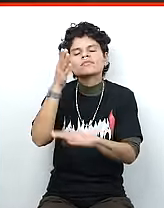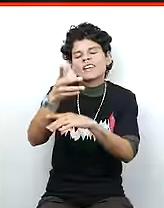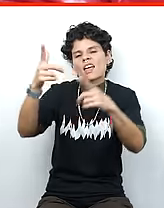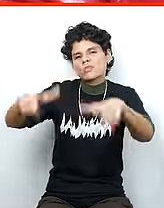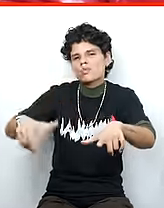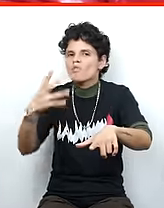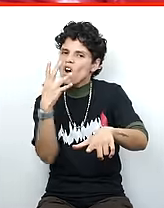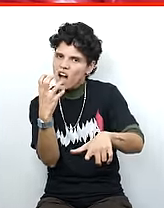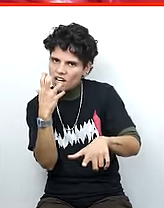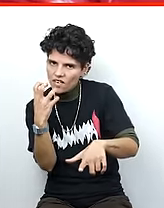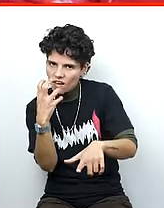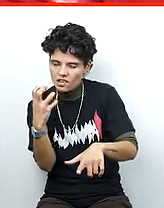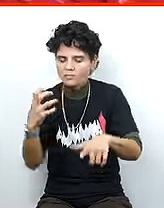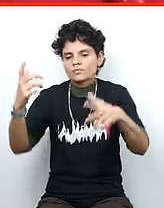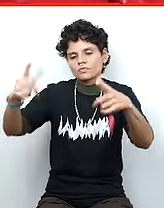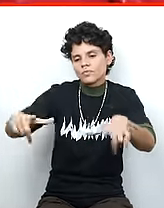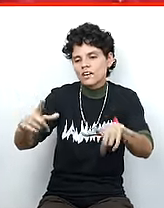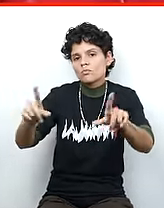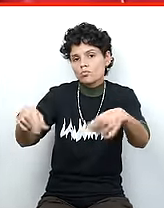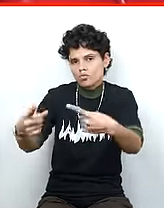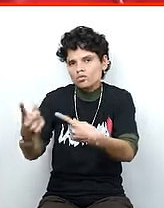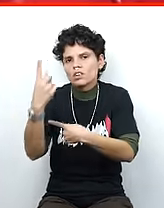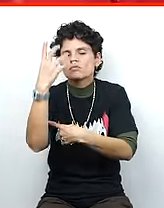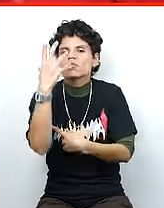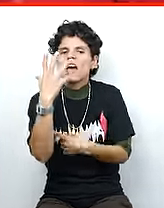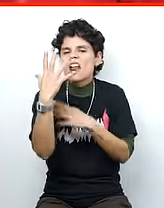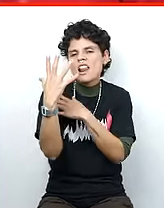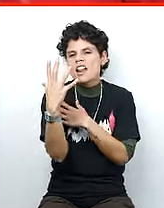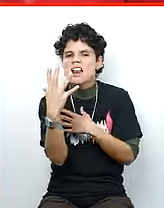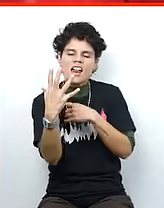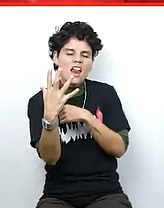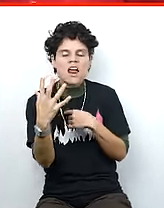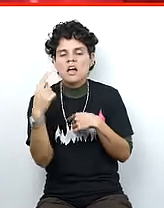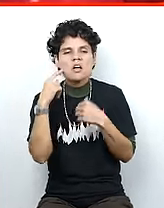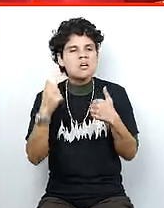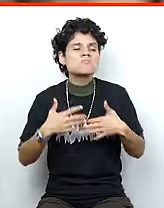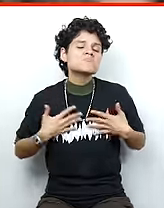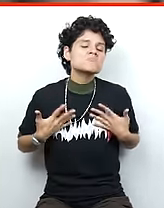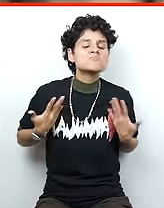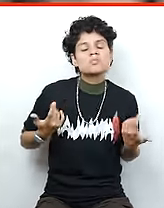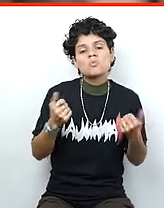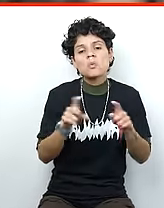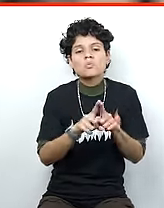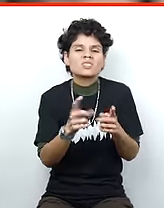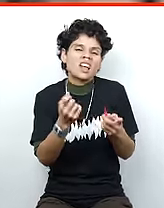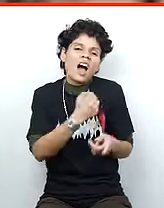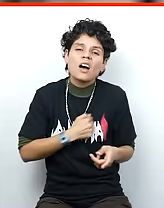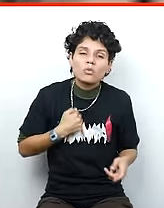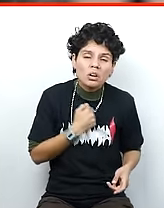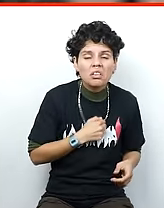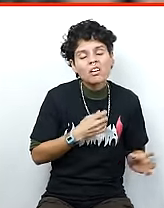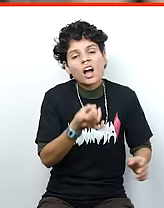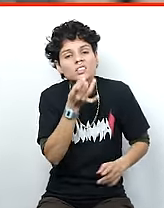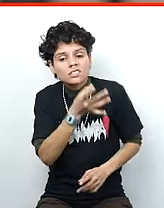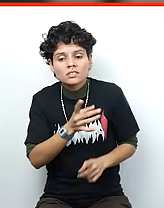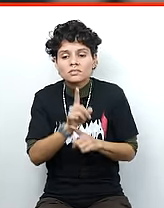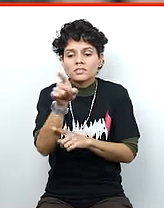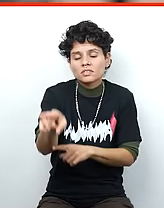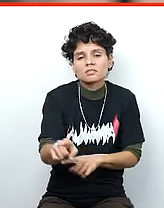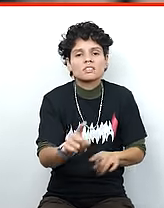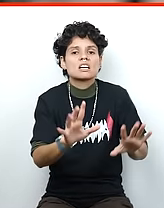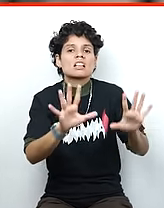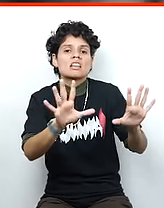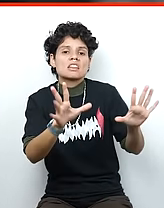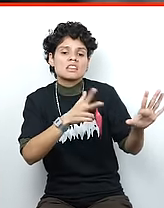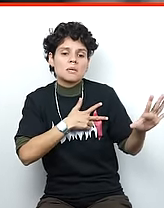un rato. Me dieron ganas, me nació ir al estudio, ¿me entendí? No, el amor por la música siempre ha estado, entonces como que estaba aburrido y dije, voy a ir al estudio. Compré despido,